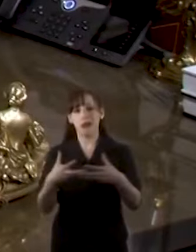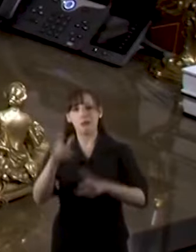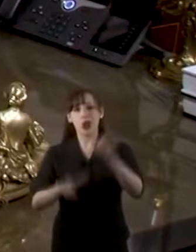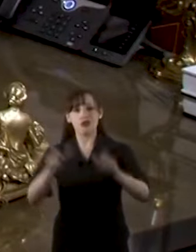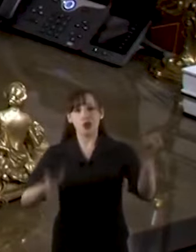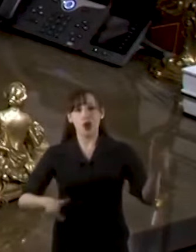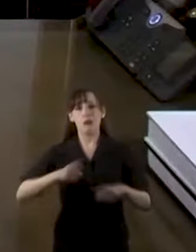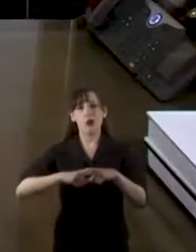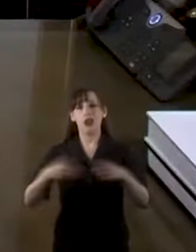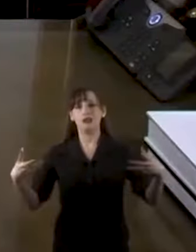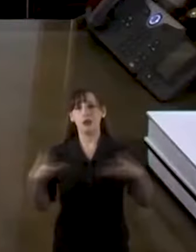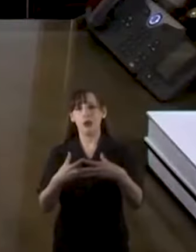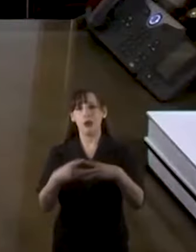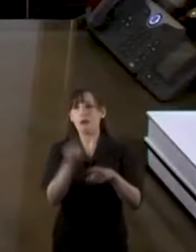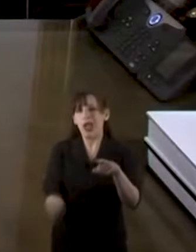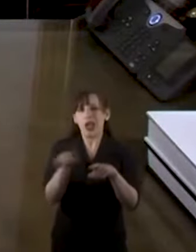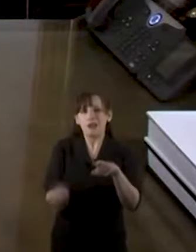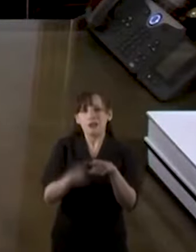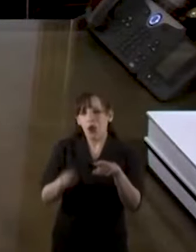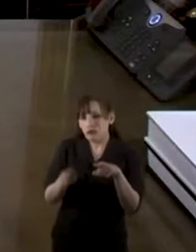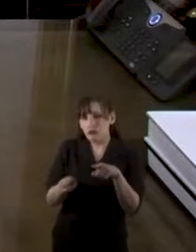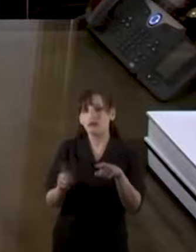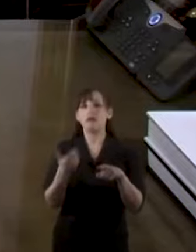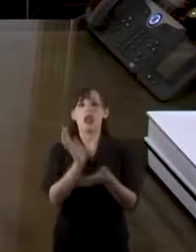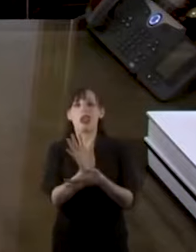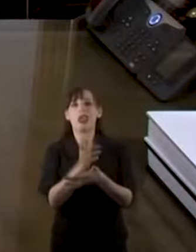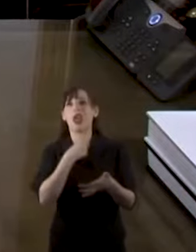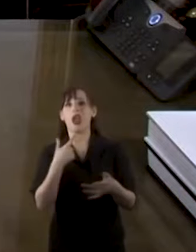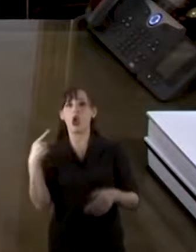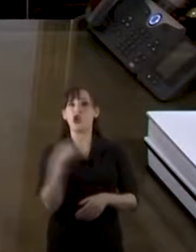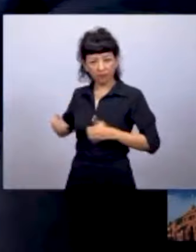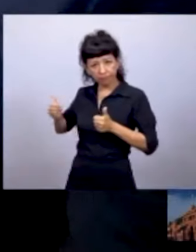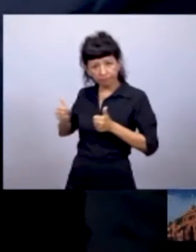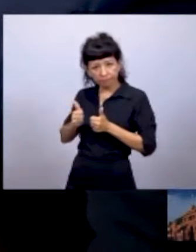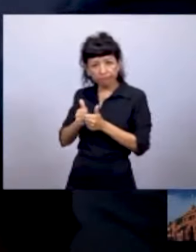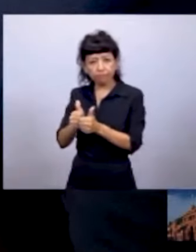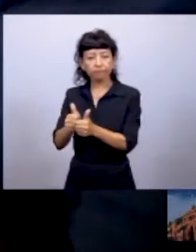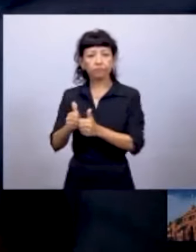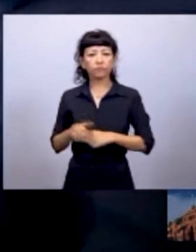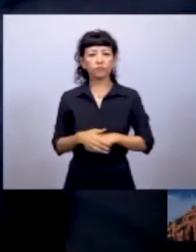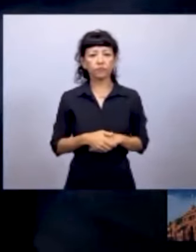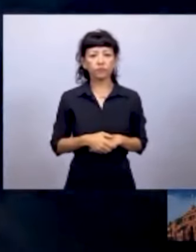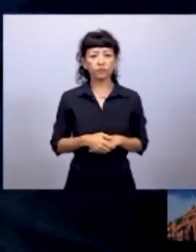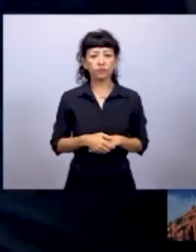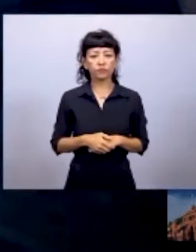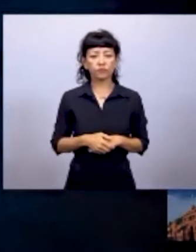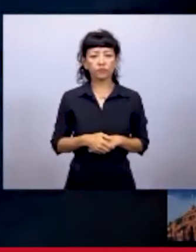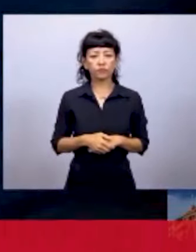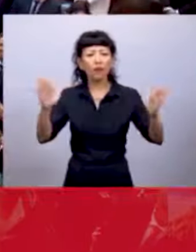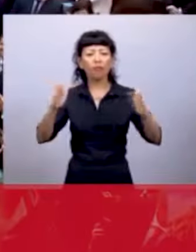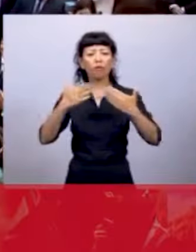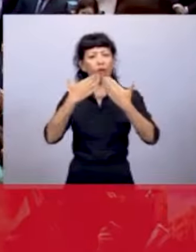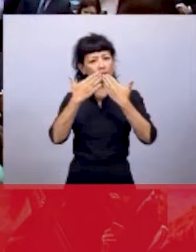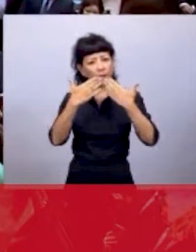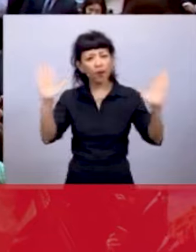la Corte Suprema o impulsar la reforma a través del Congreso la cámara baja de Argentina celebrará el miércoles una sesión para debatir el llamado